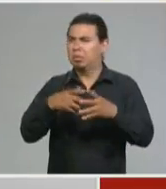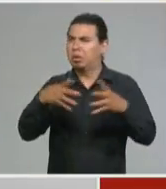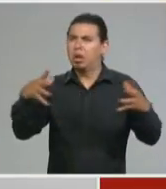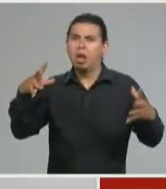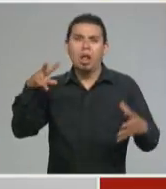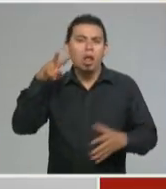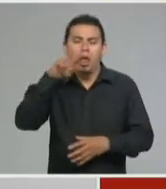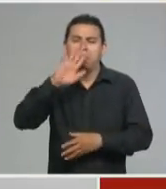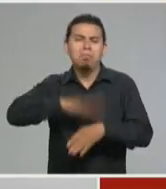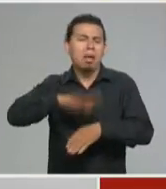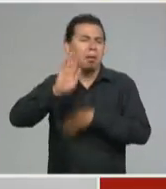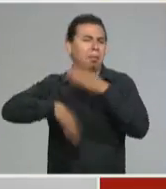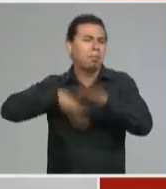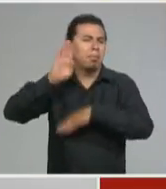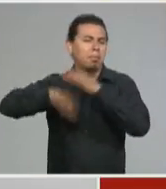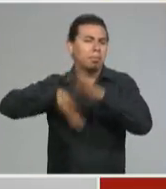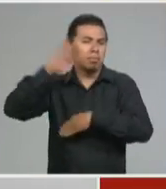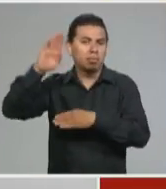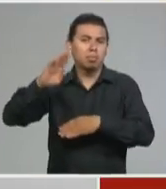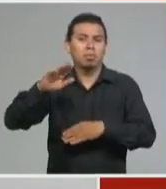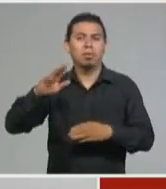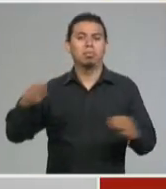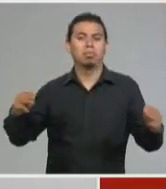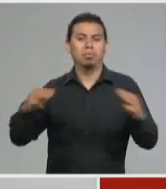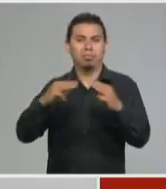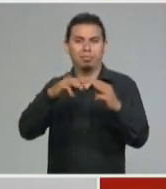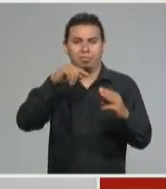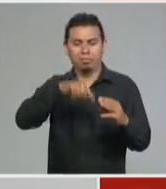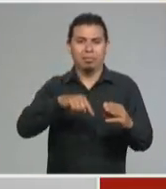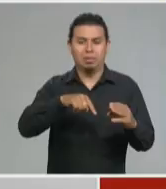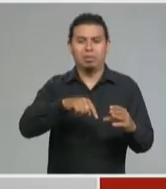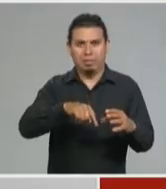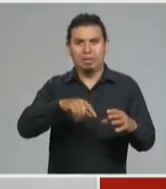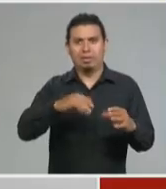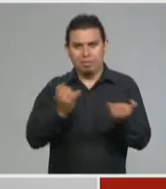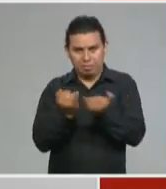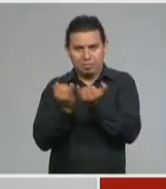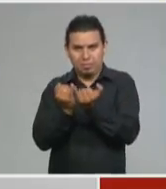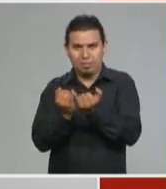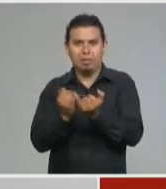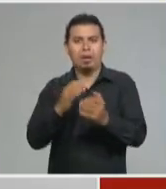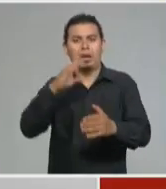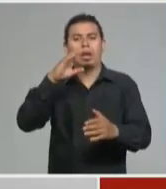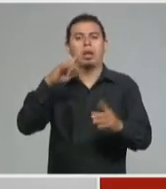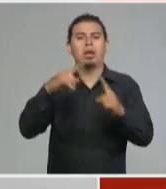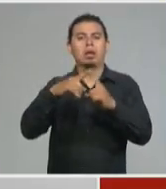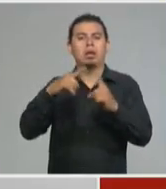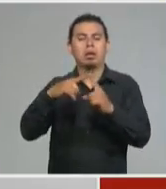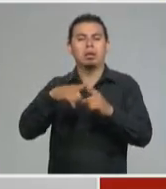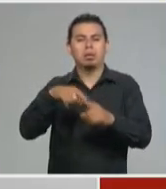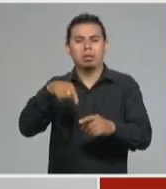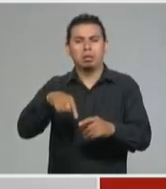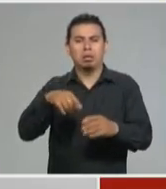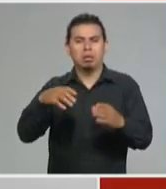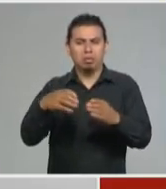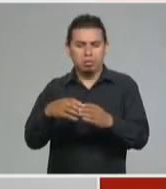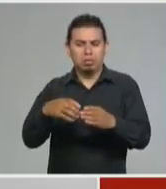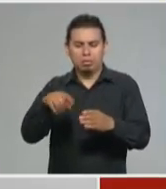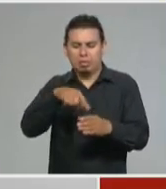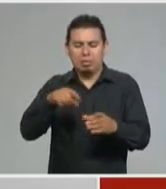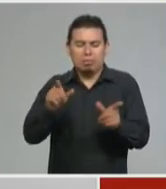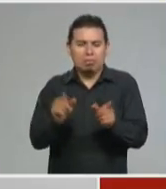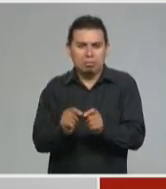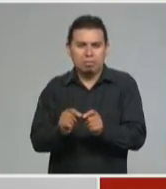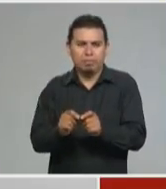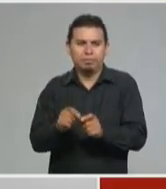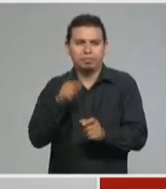mundo. Las palabras sobre Monte Albán son elocuentes. Era la catedral de una diócesis zapoteca entera,